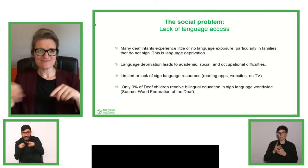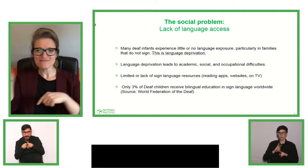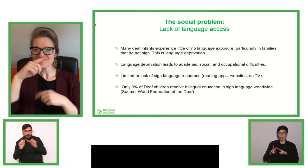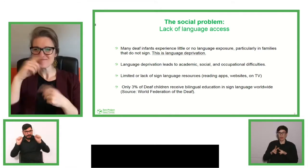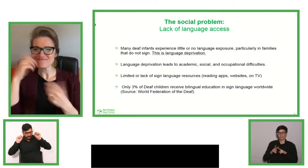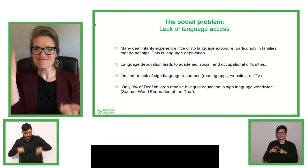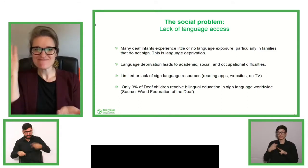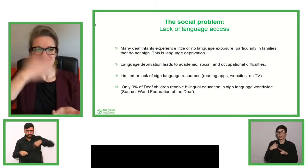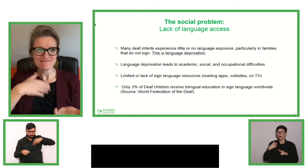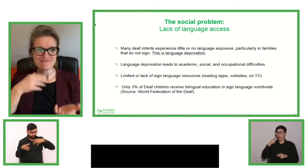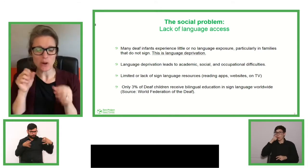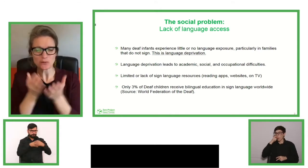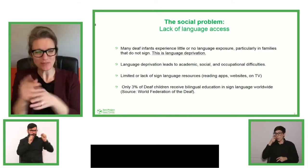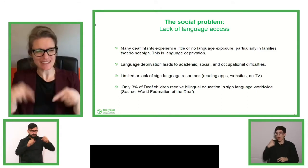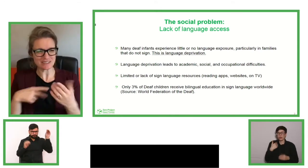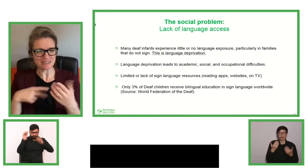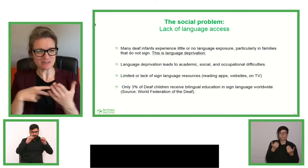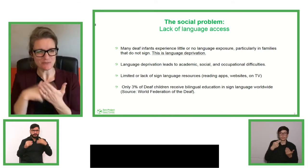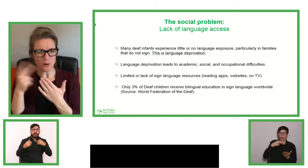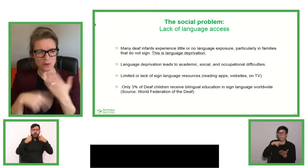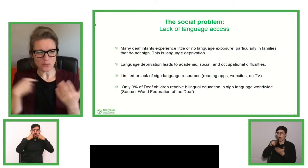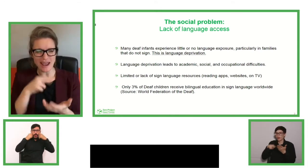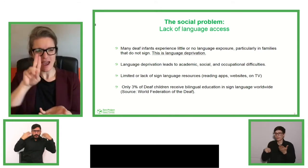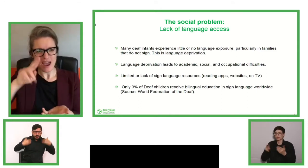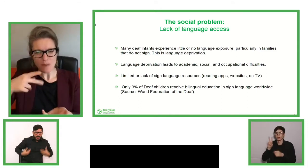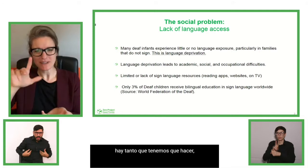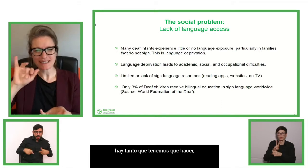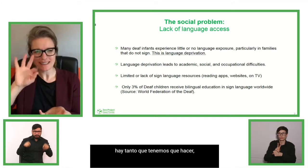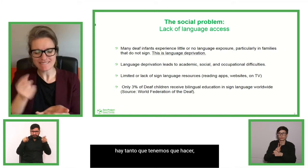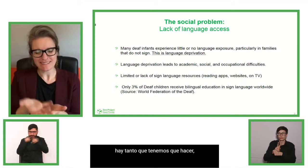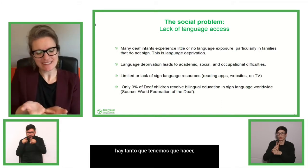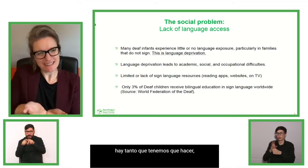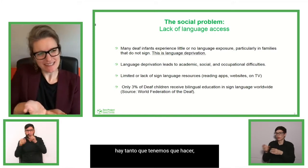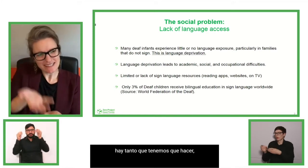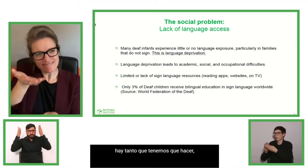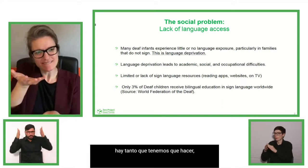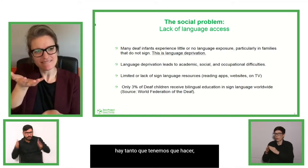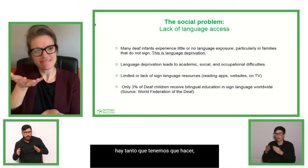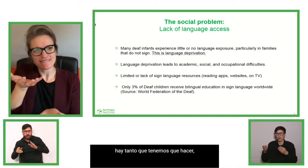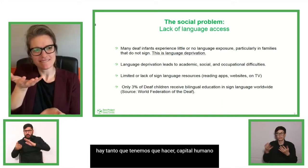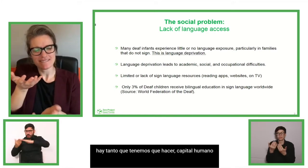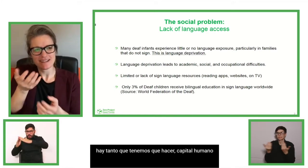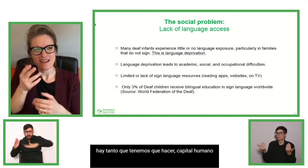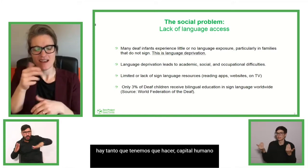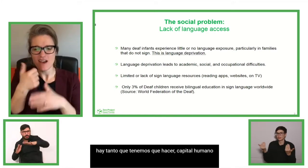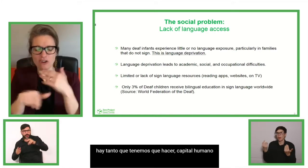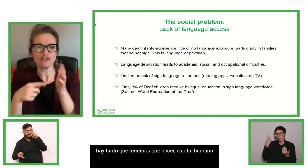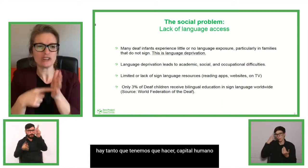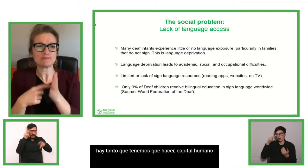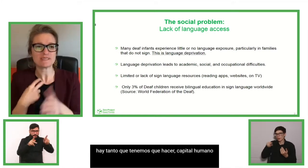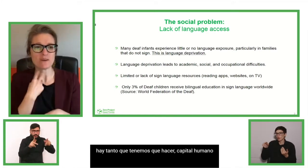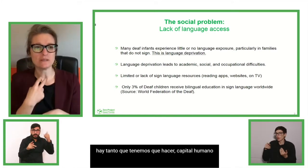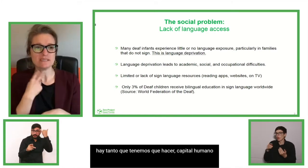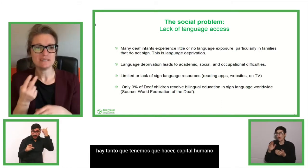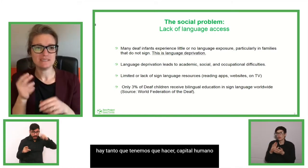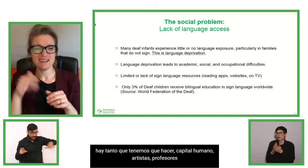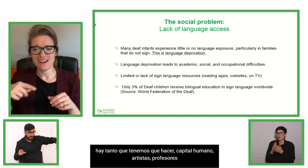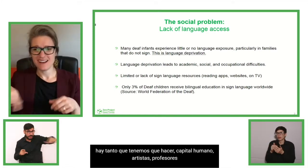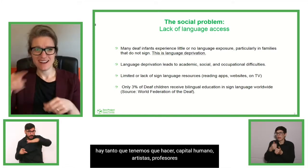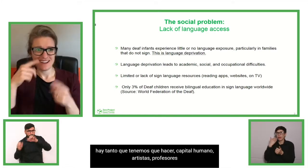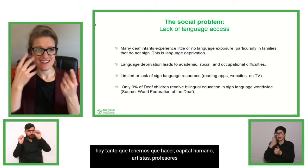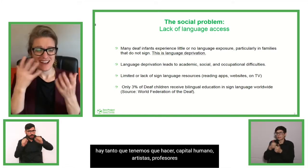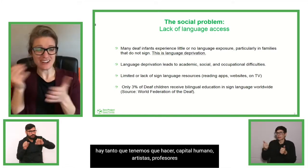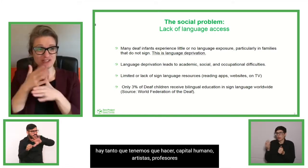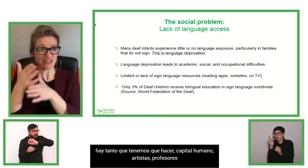humano, artistas, profesores. Estas comunidades están escondidas. Y en este programa lo que queremos